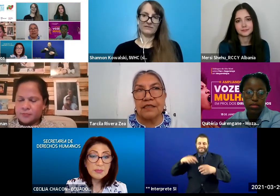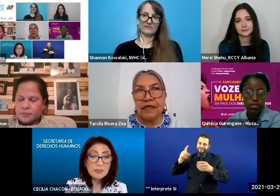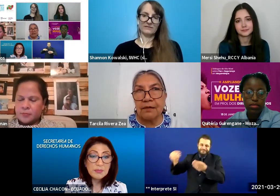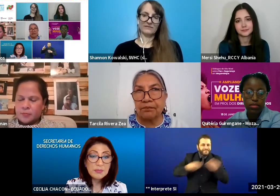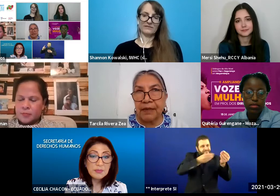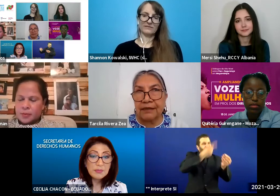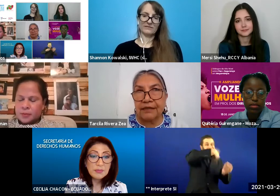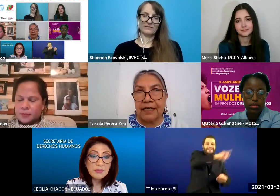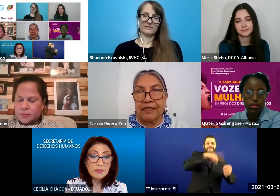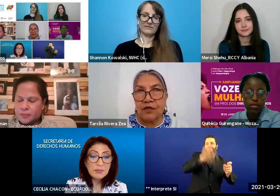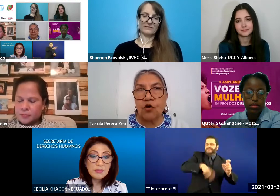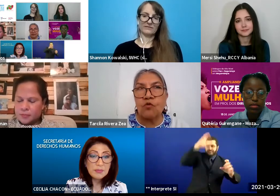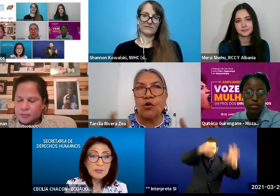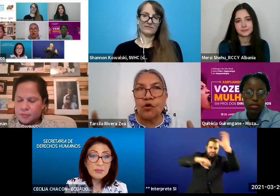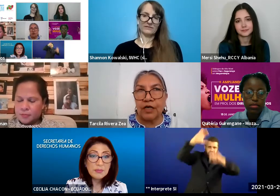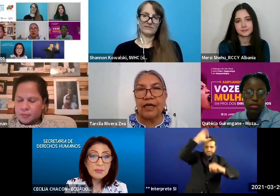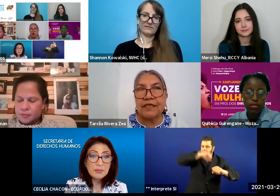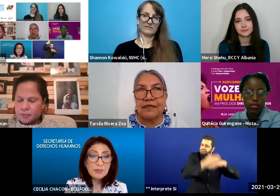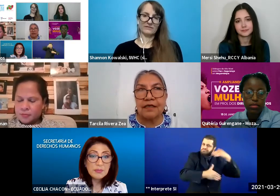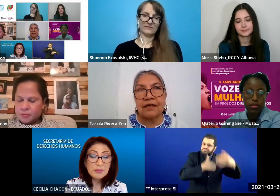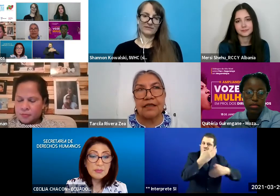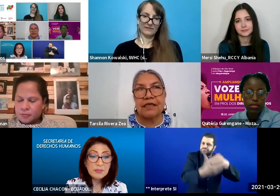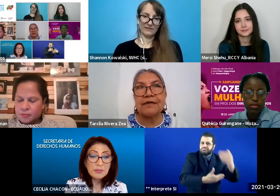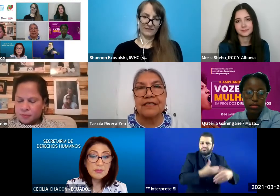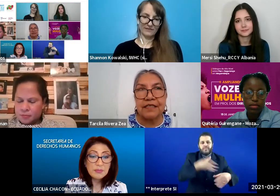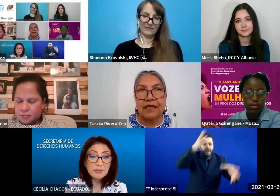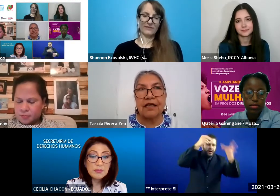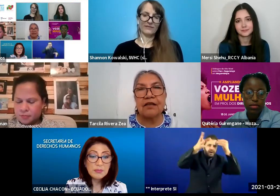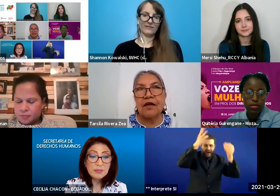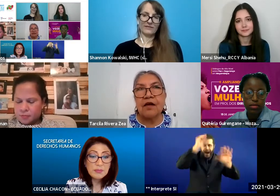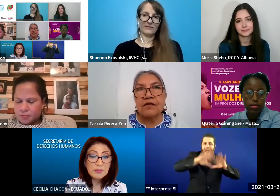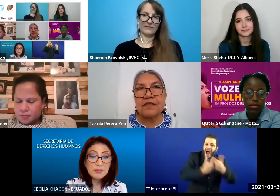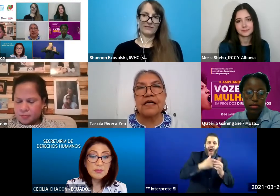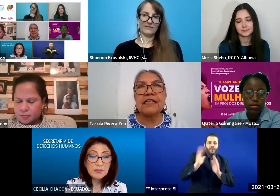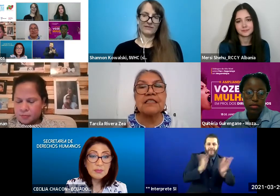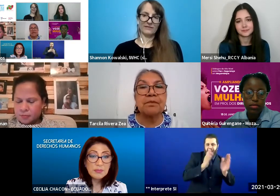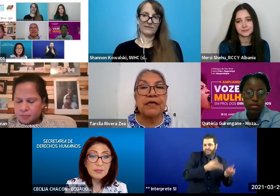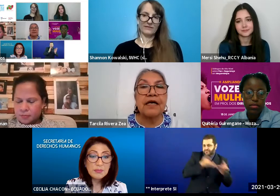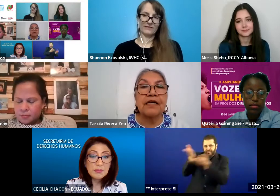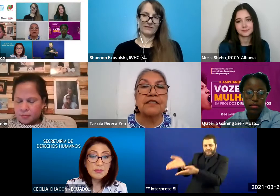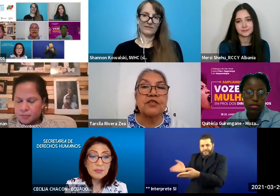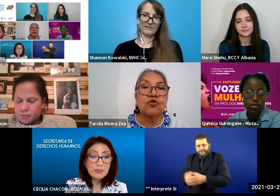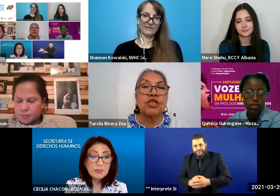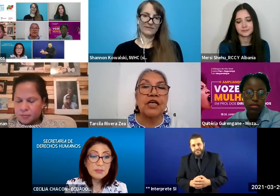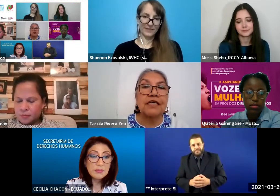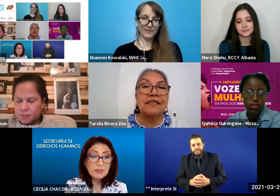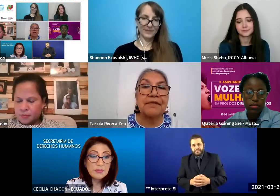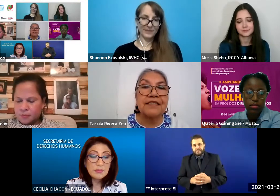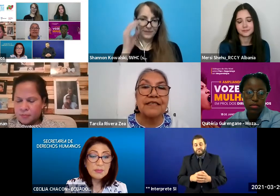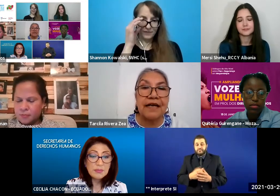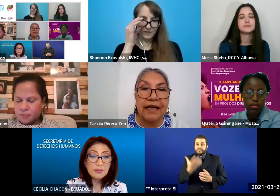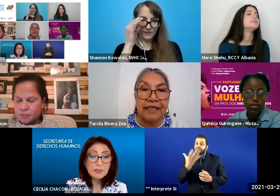la tercera parte es cómo en esta diversidad se respetan y se escuchan